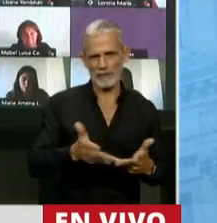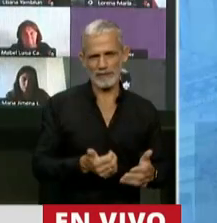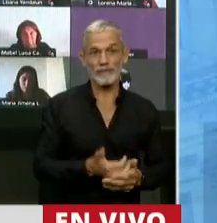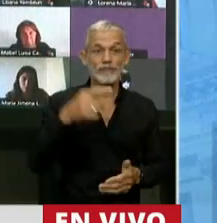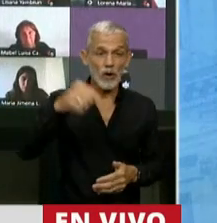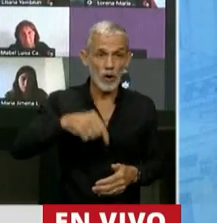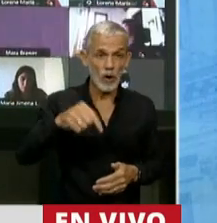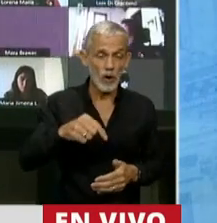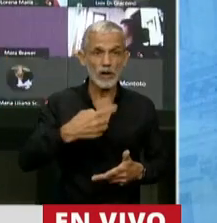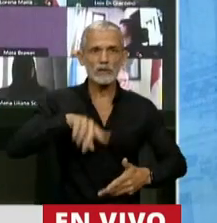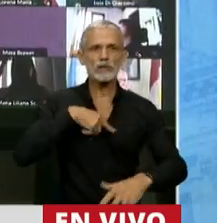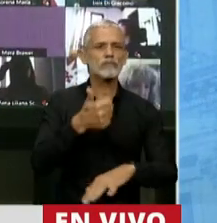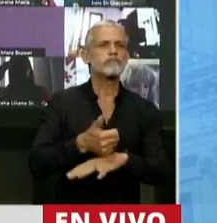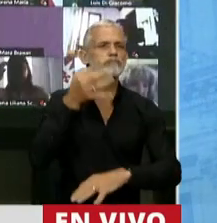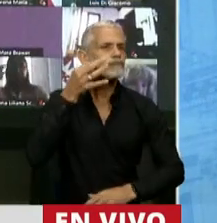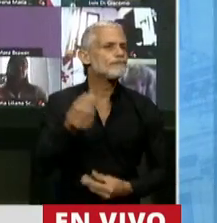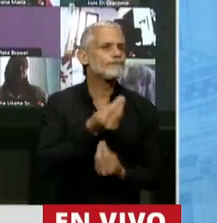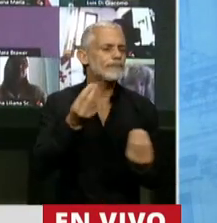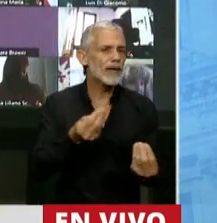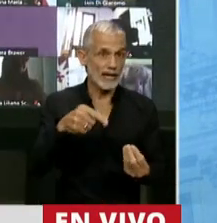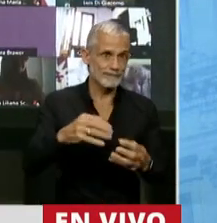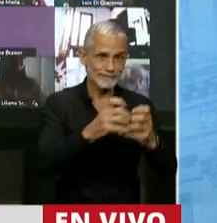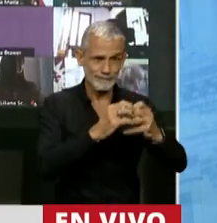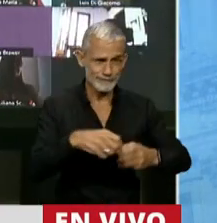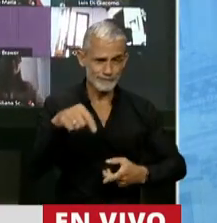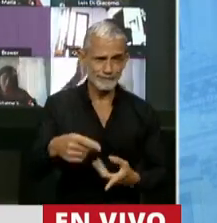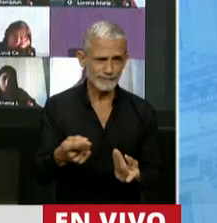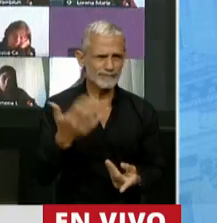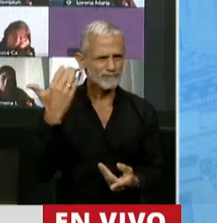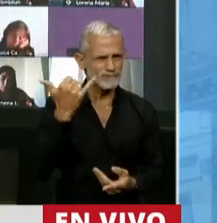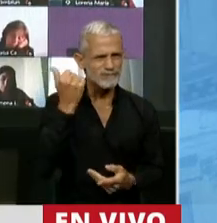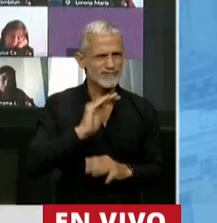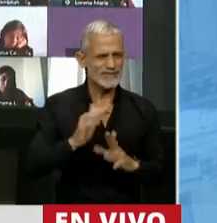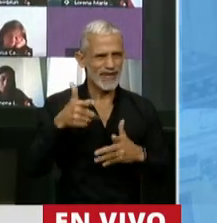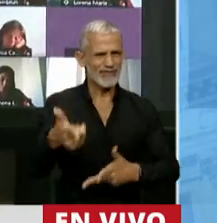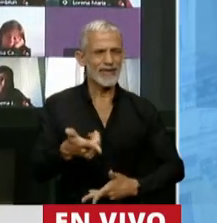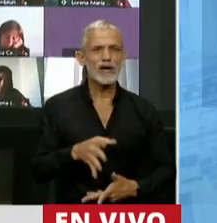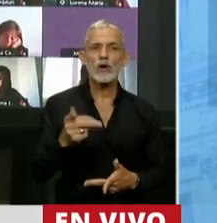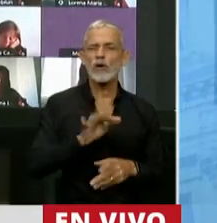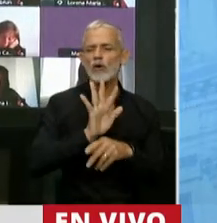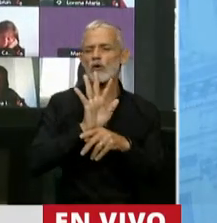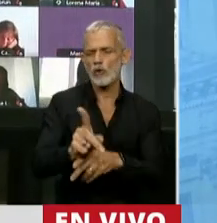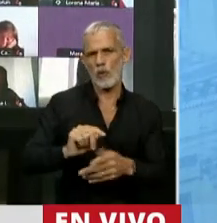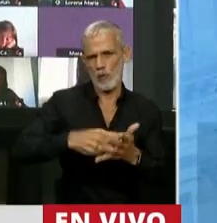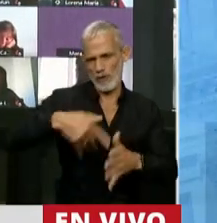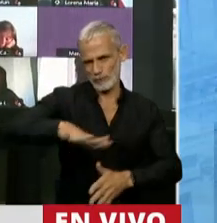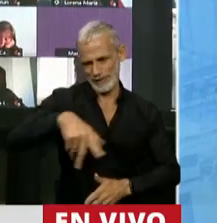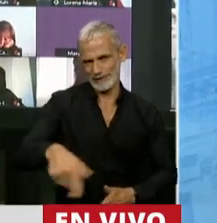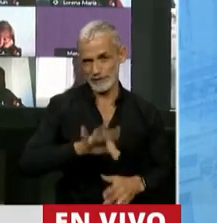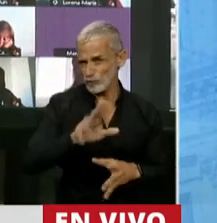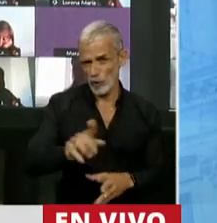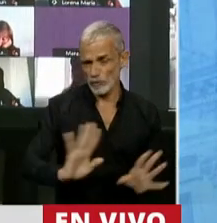presidente, estamos asistiendo, como ya dijeron, a un robo a la ciudad de Buenos